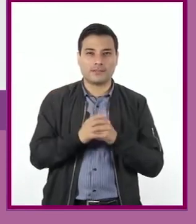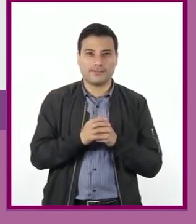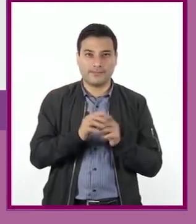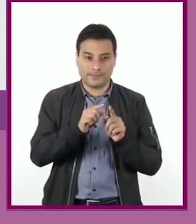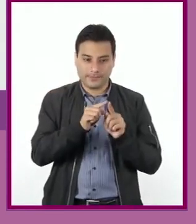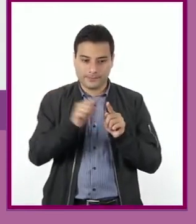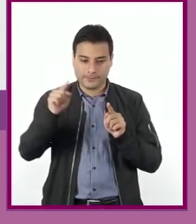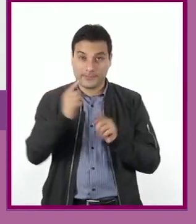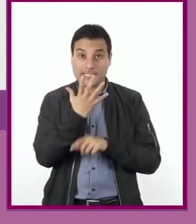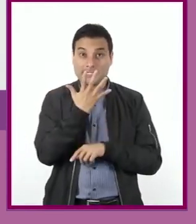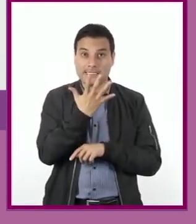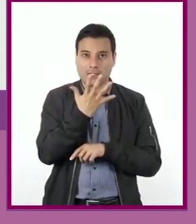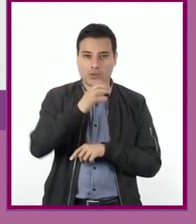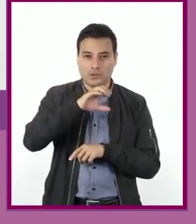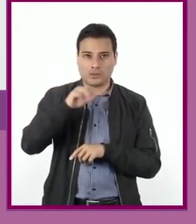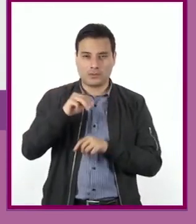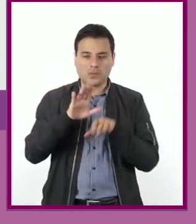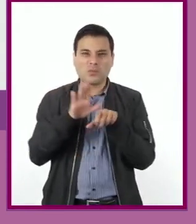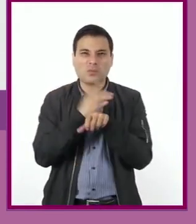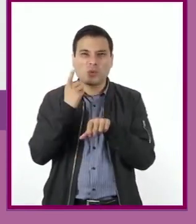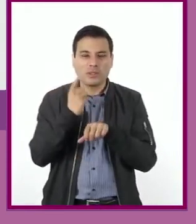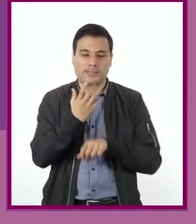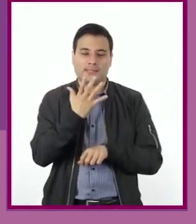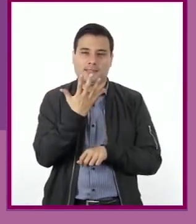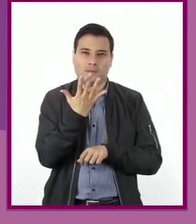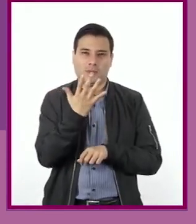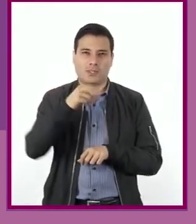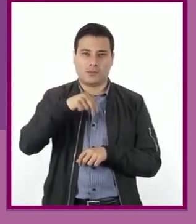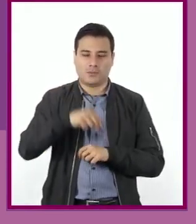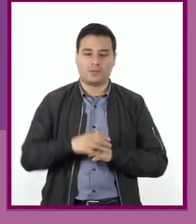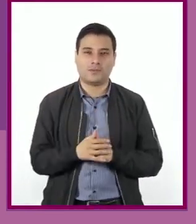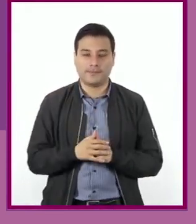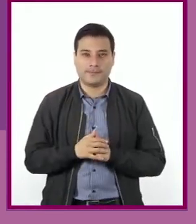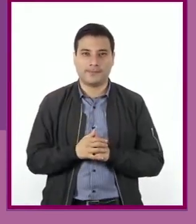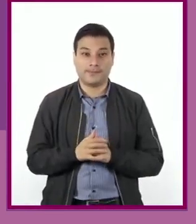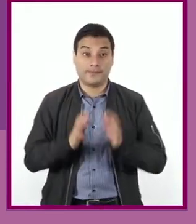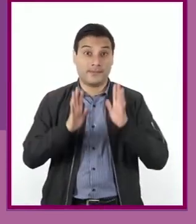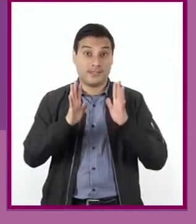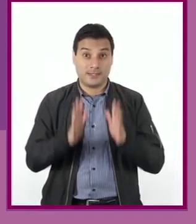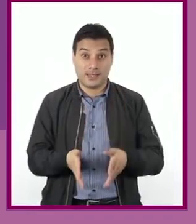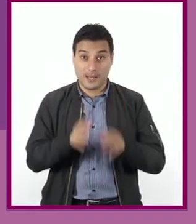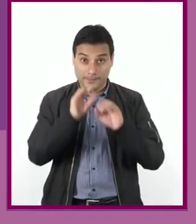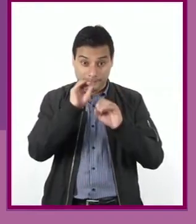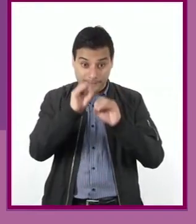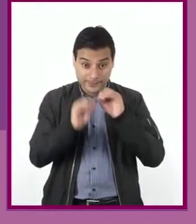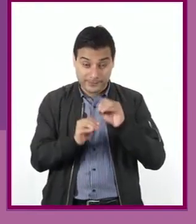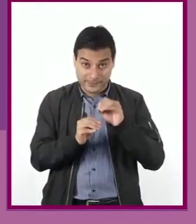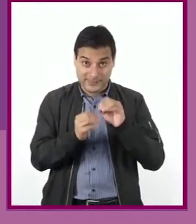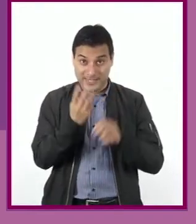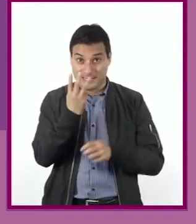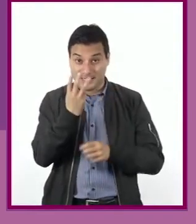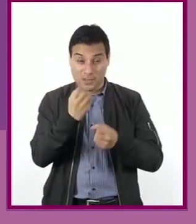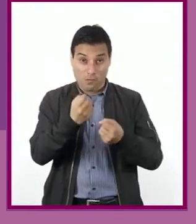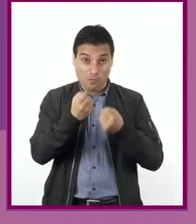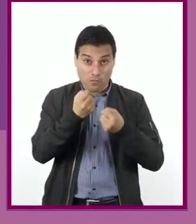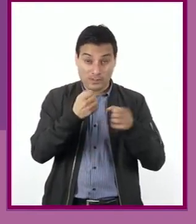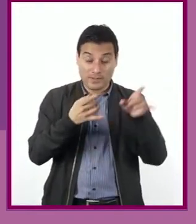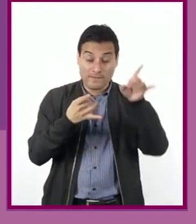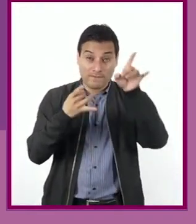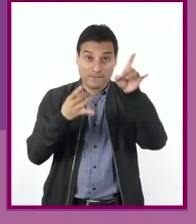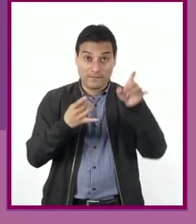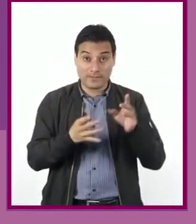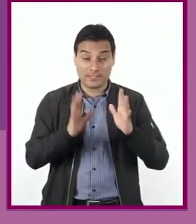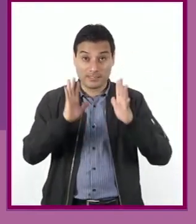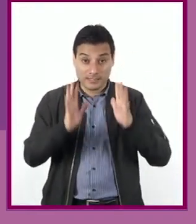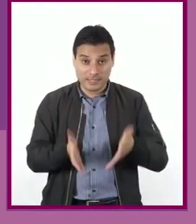que equivalen a 50 newtons. Una vez que tenemos representadas las tres fuerzas del sistema,